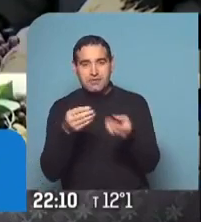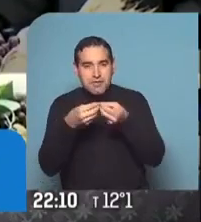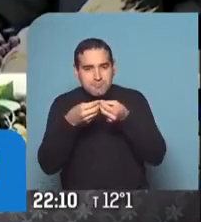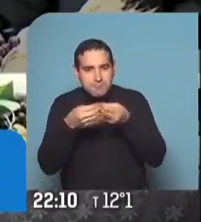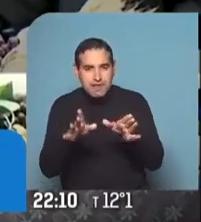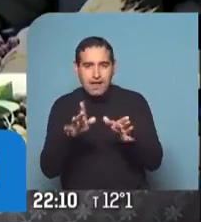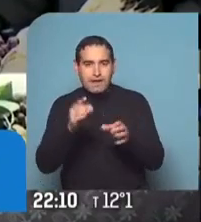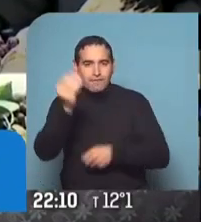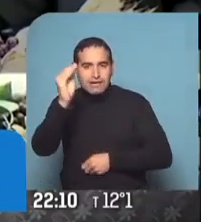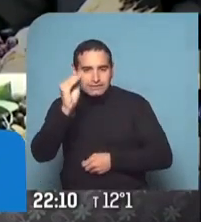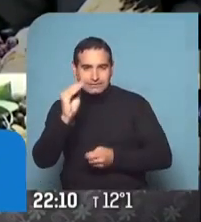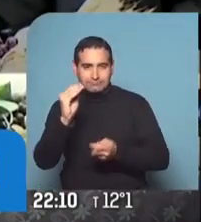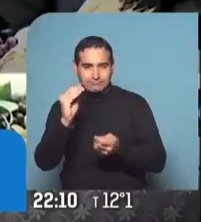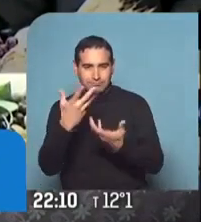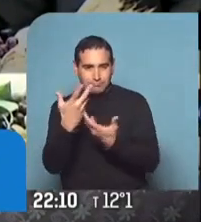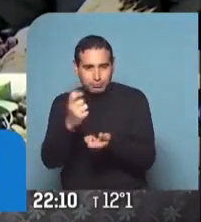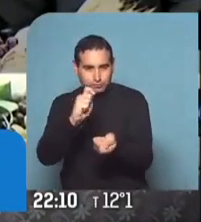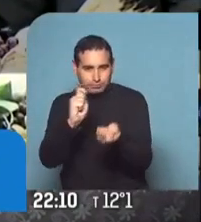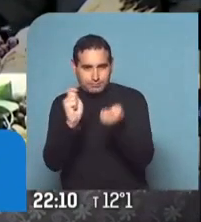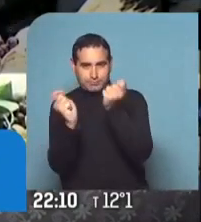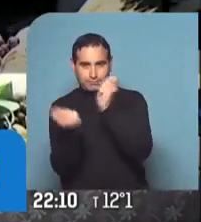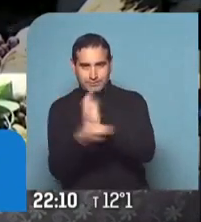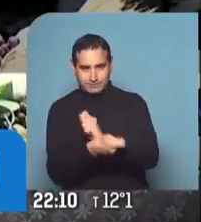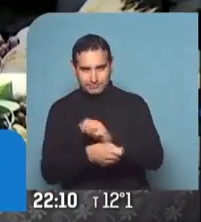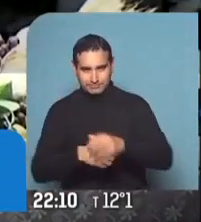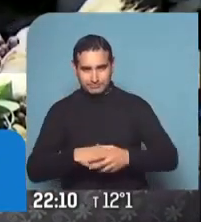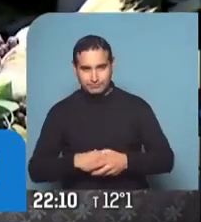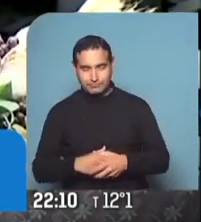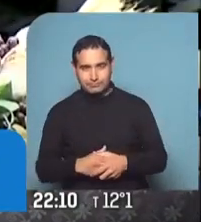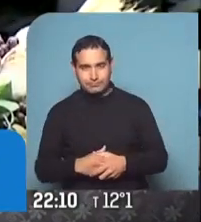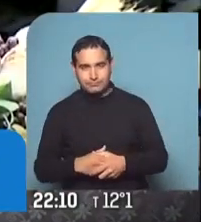para começar a transformar o Brasil.